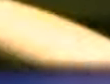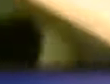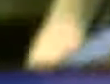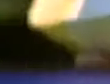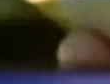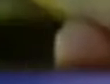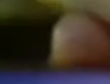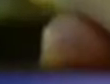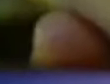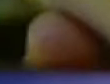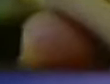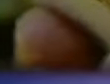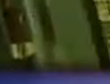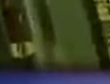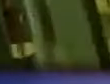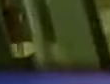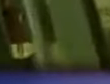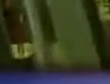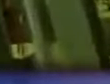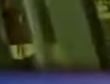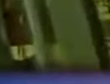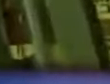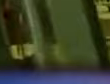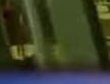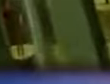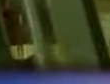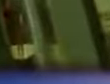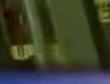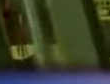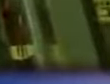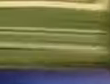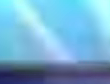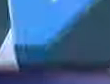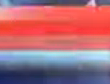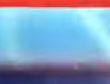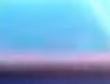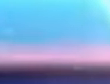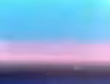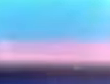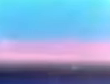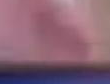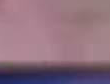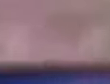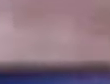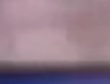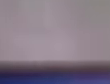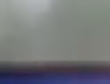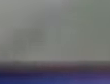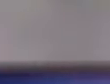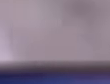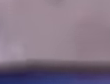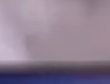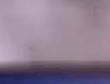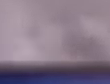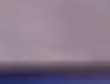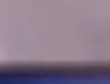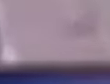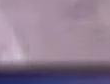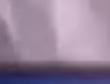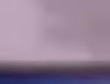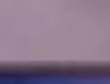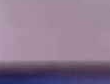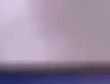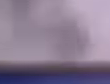Según el INEC, inflación anual del Ecuador cayó bajo cero. En lo internacional,